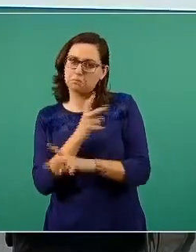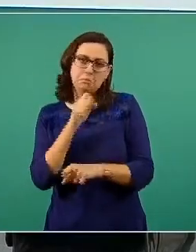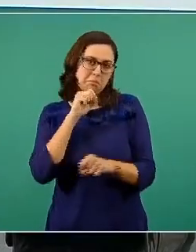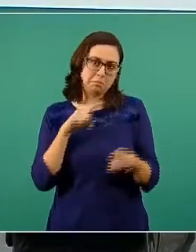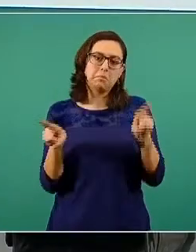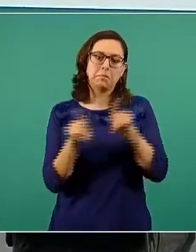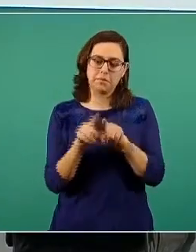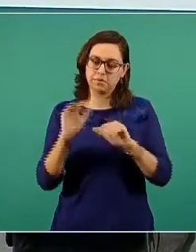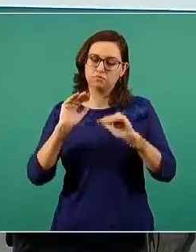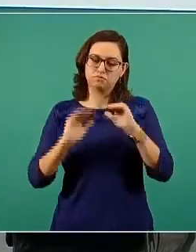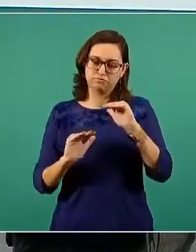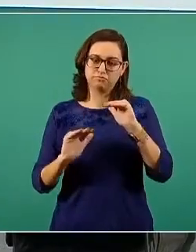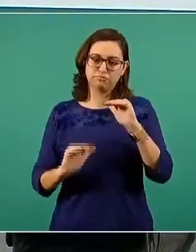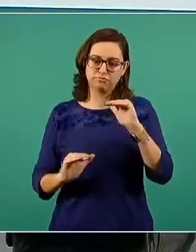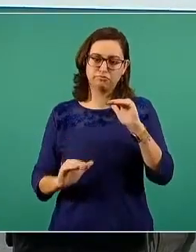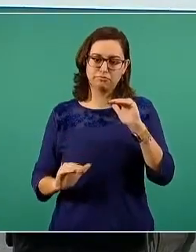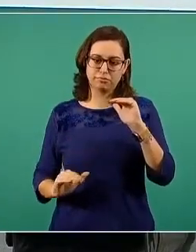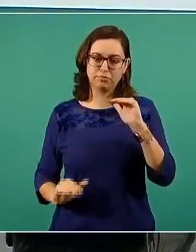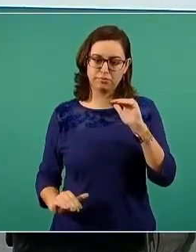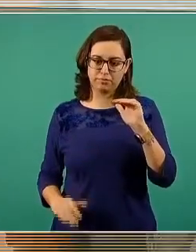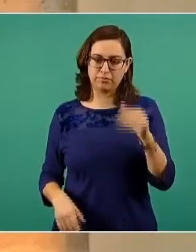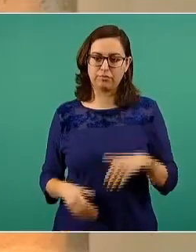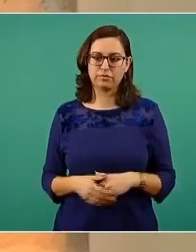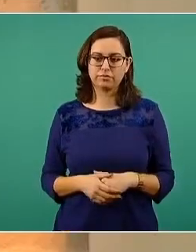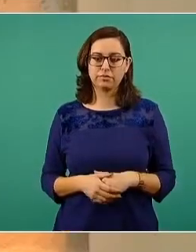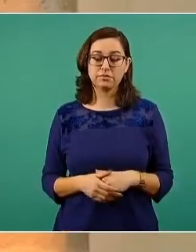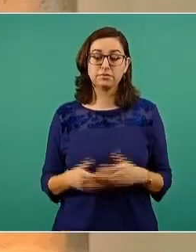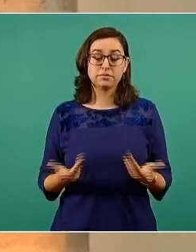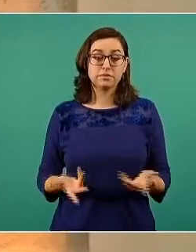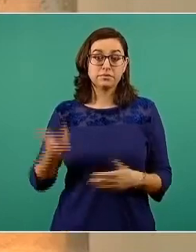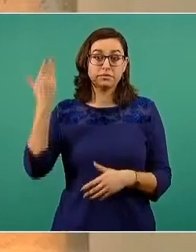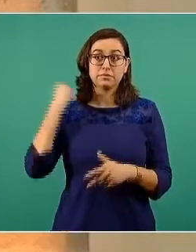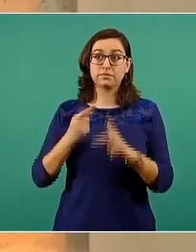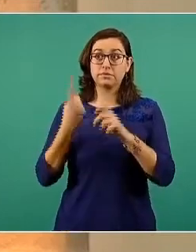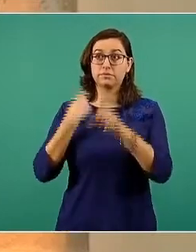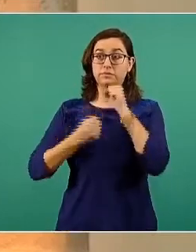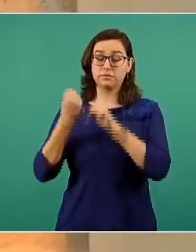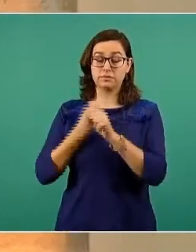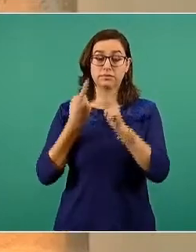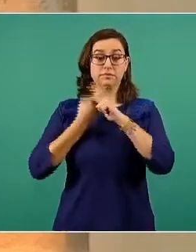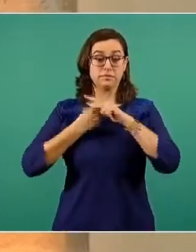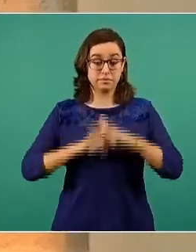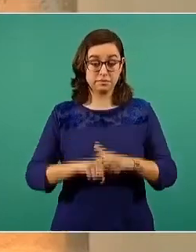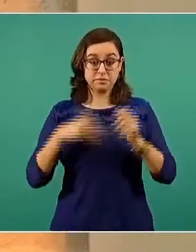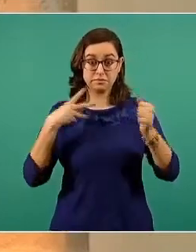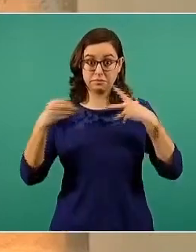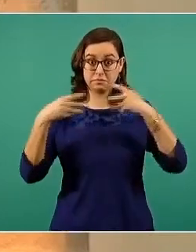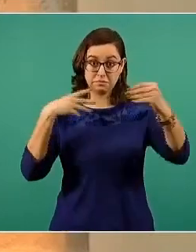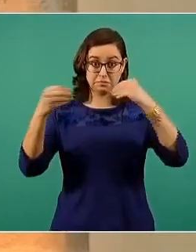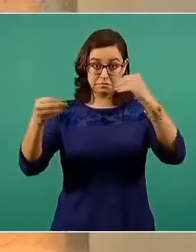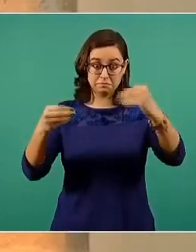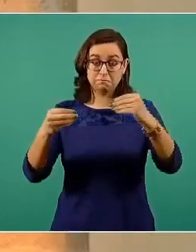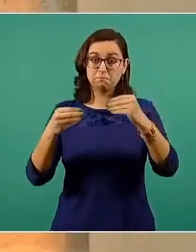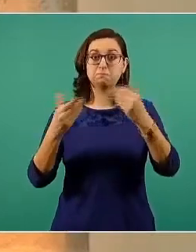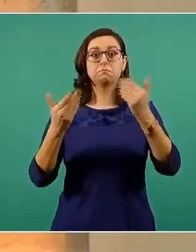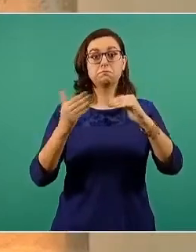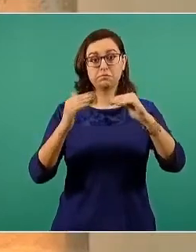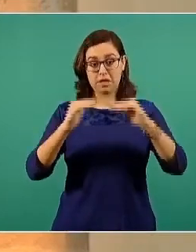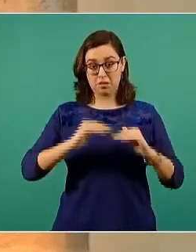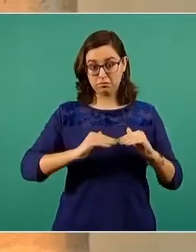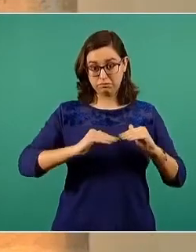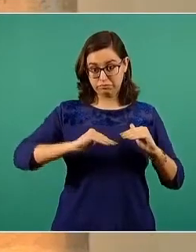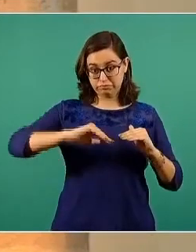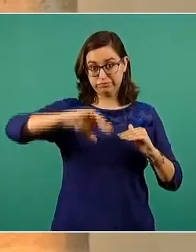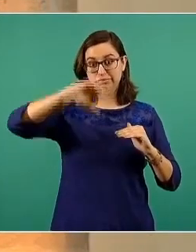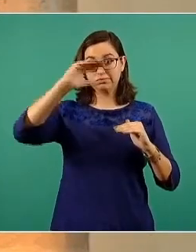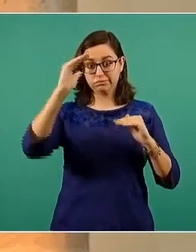nivel más bajo que hemos visto hasta este momento desde que inició la epidemia en México y obviamente posterior al